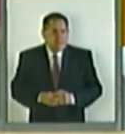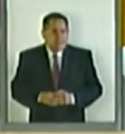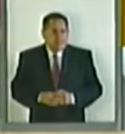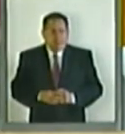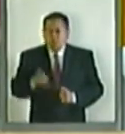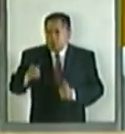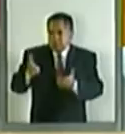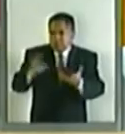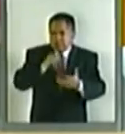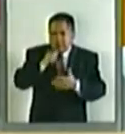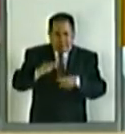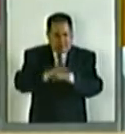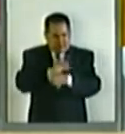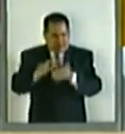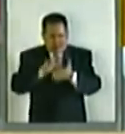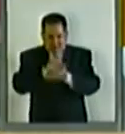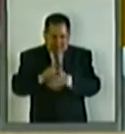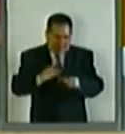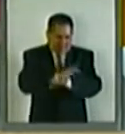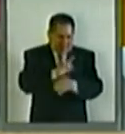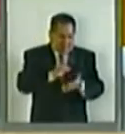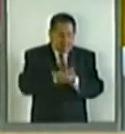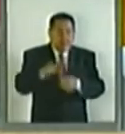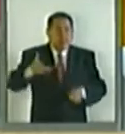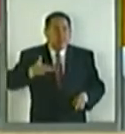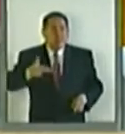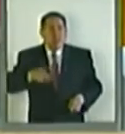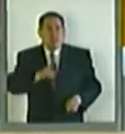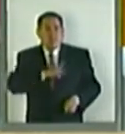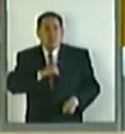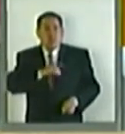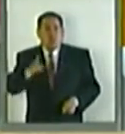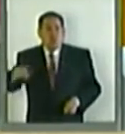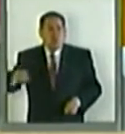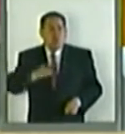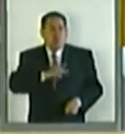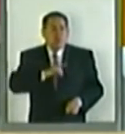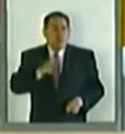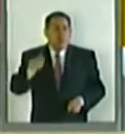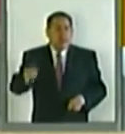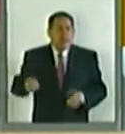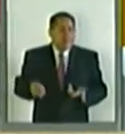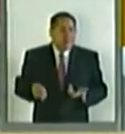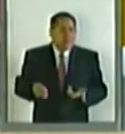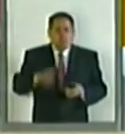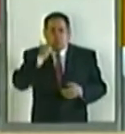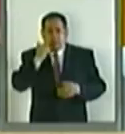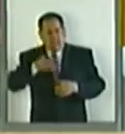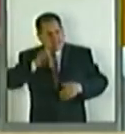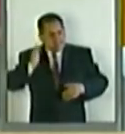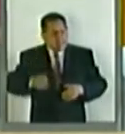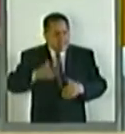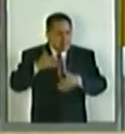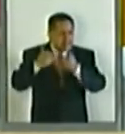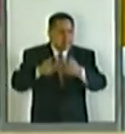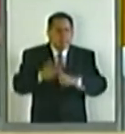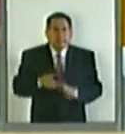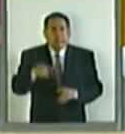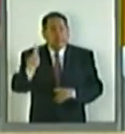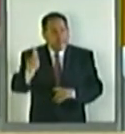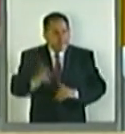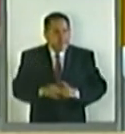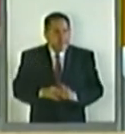No llevaron a cabo una reforma energética porque les dio miedo y porque no quisieron asumir el costo político. Sin